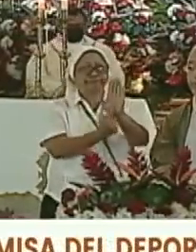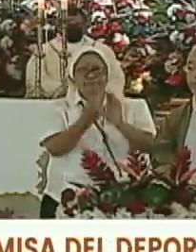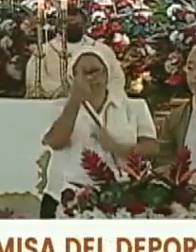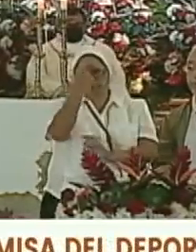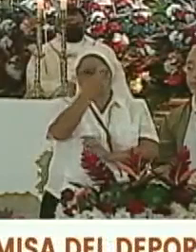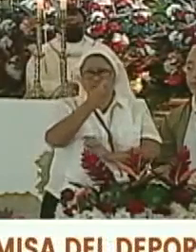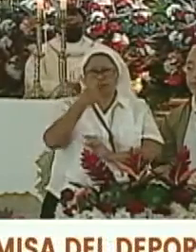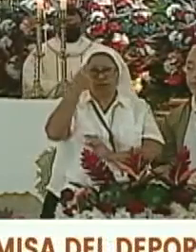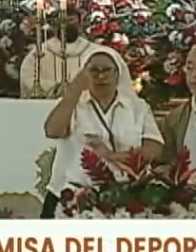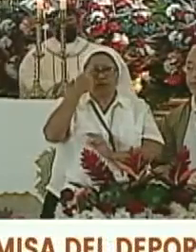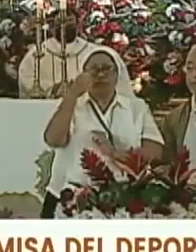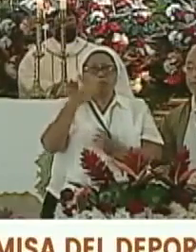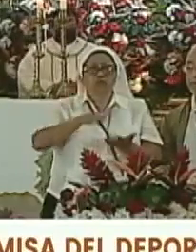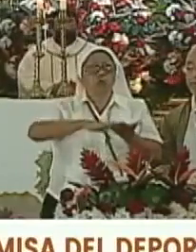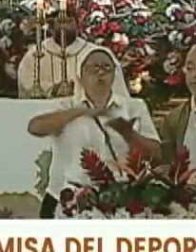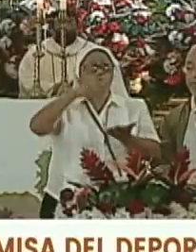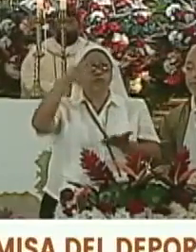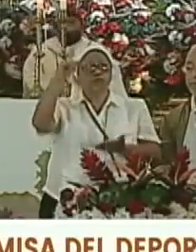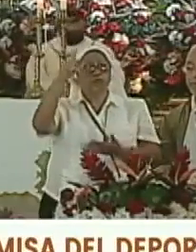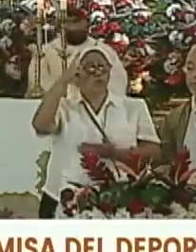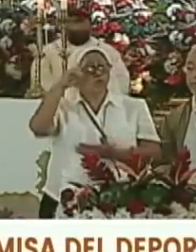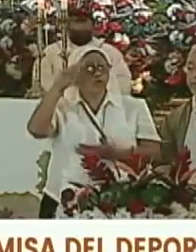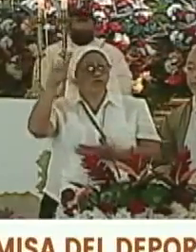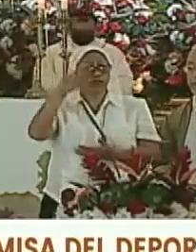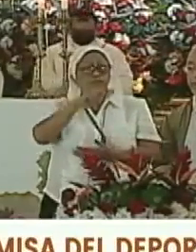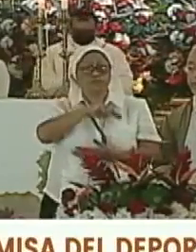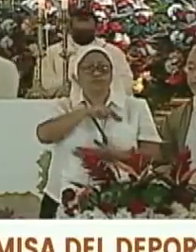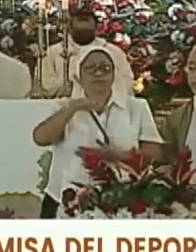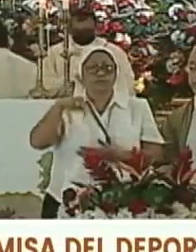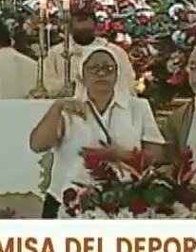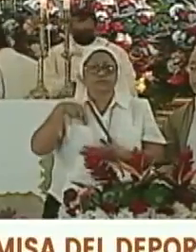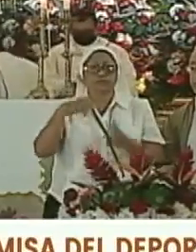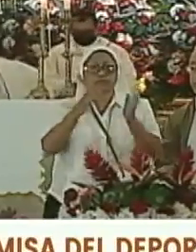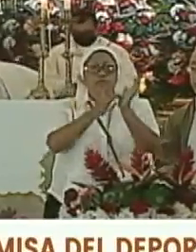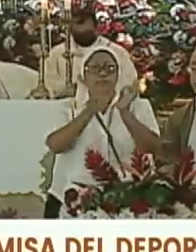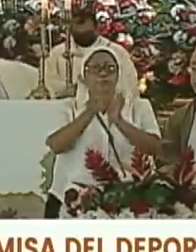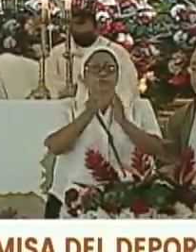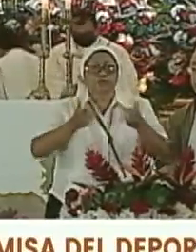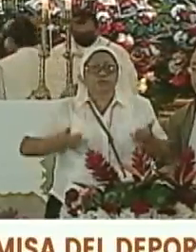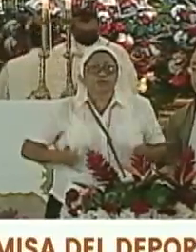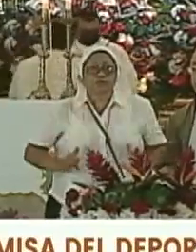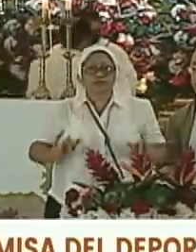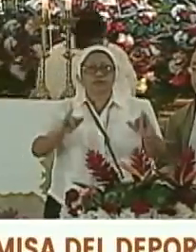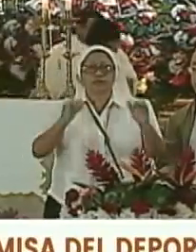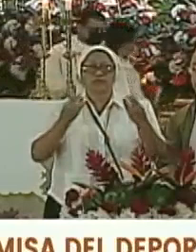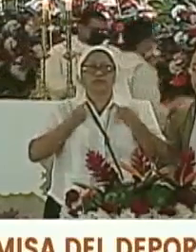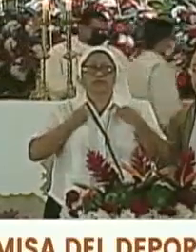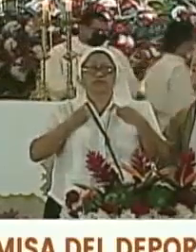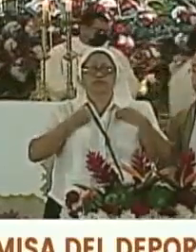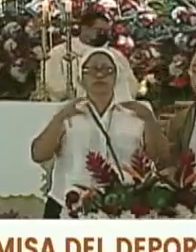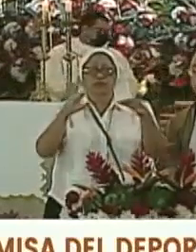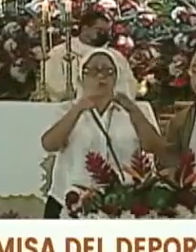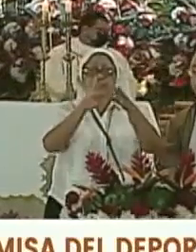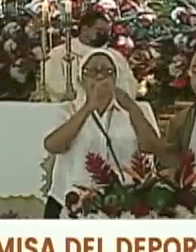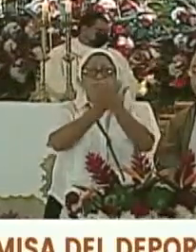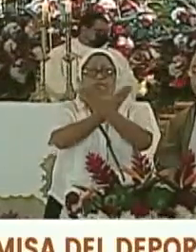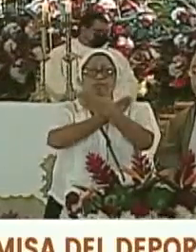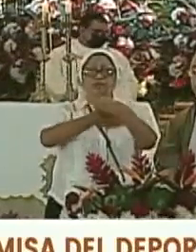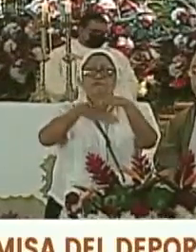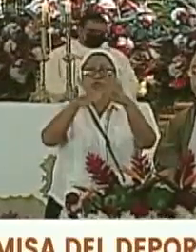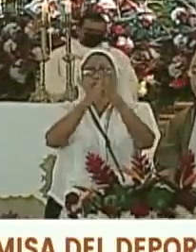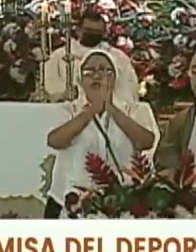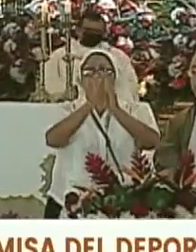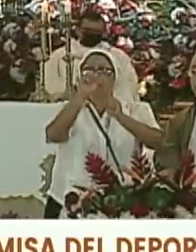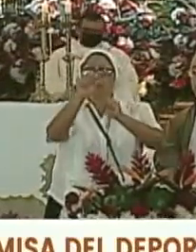infinita de tu gloria por nuestro señor Jesucristo tu hijo que vive y reina contigo en la unidad del Espíritu Santo